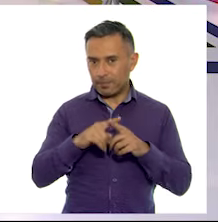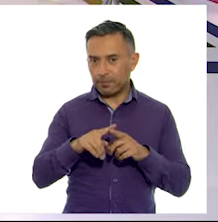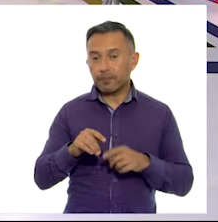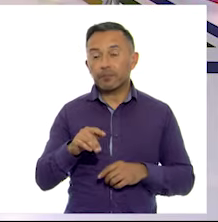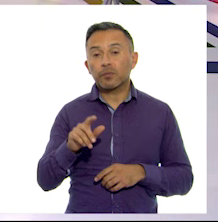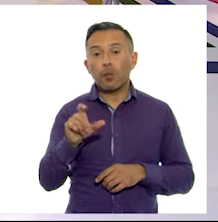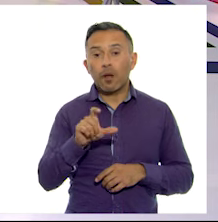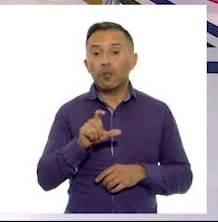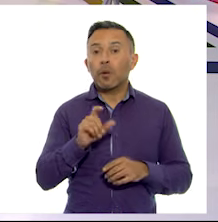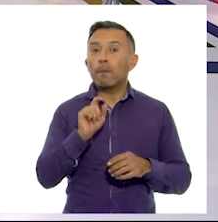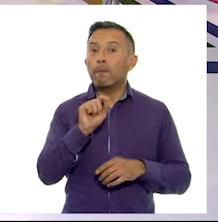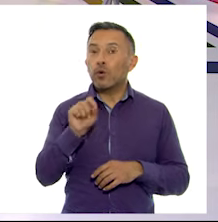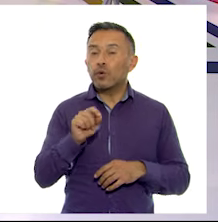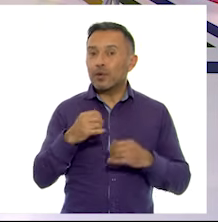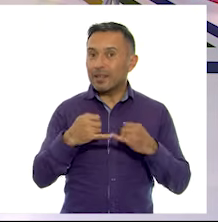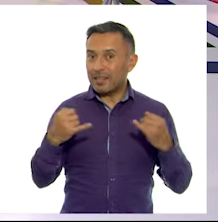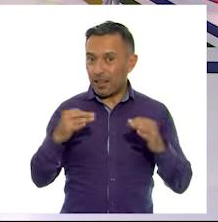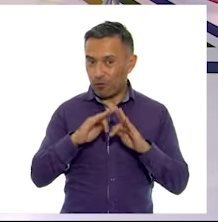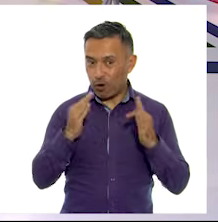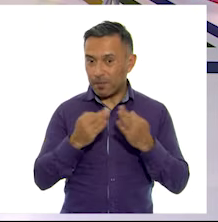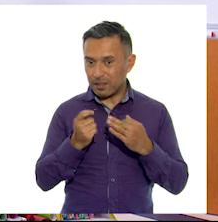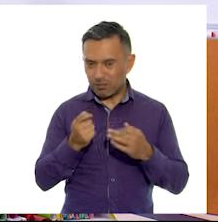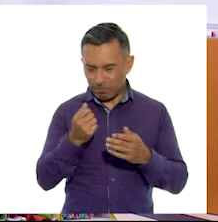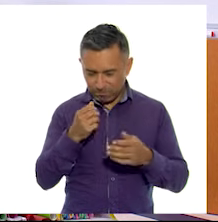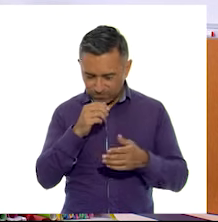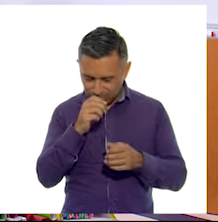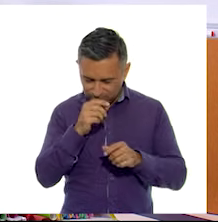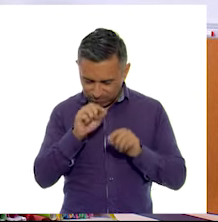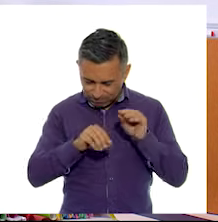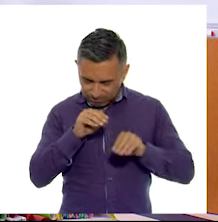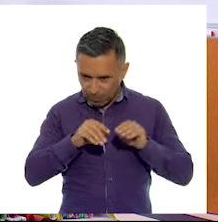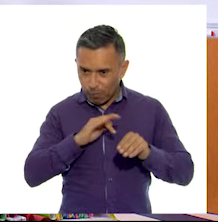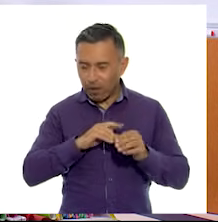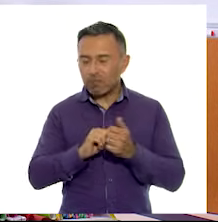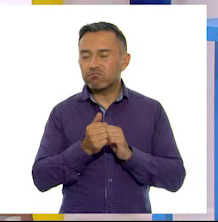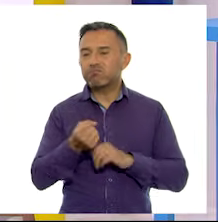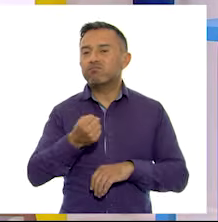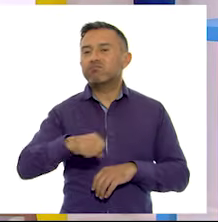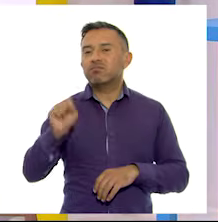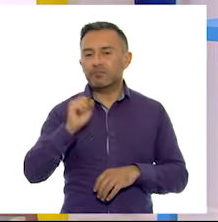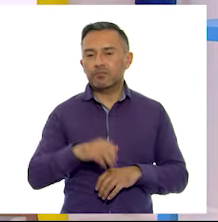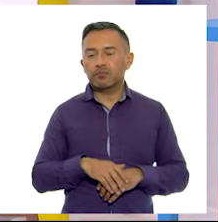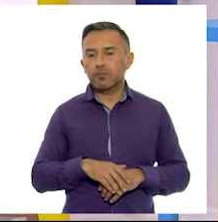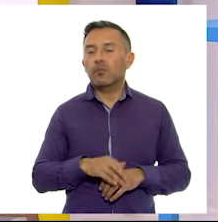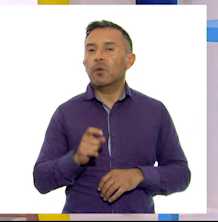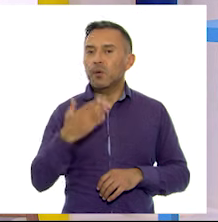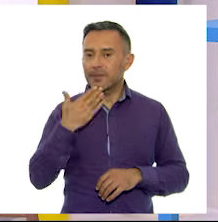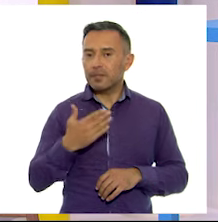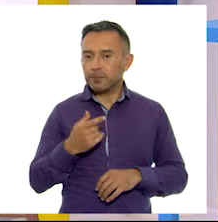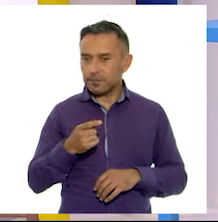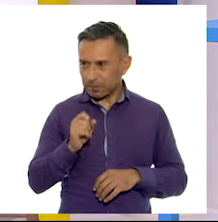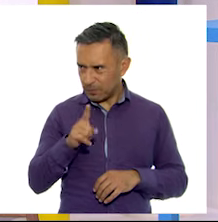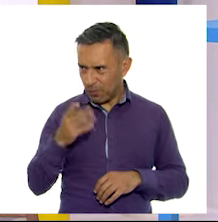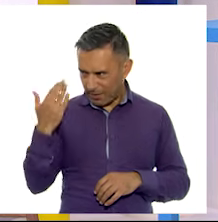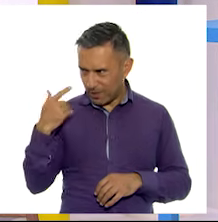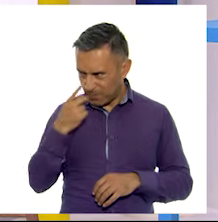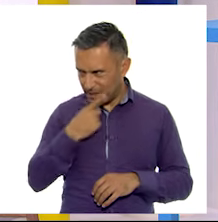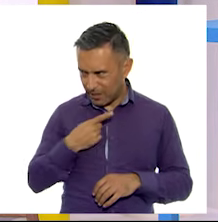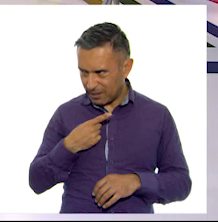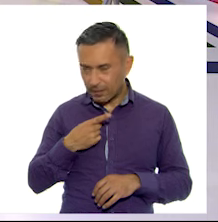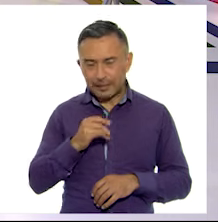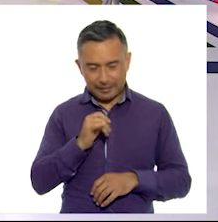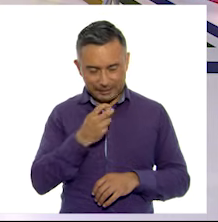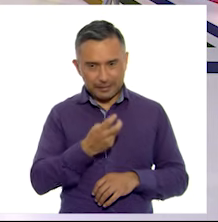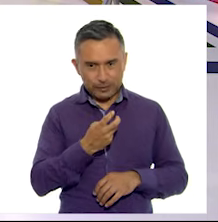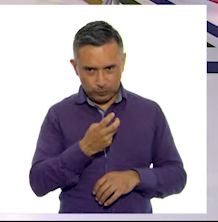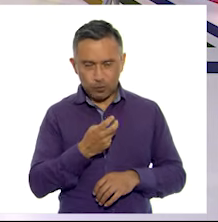dominamos puntos, líneas y formas, podemos hacer lo que sea. Puntos, líneas y formas. Justo lo que me pediste que practicara. Exactamente, ya vi que lo